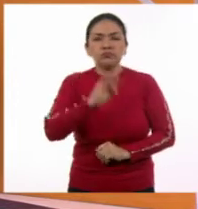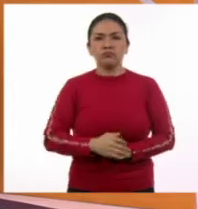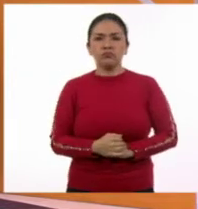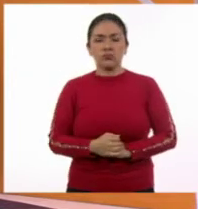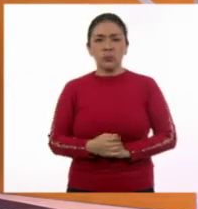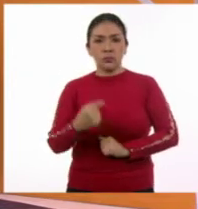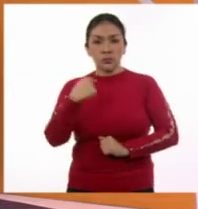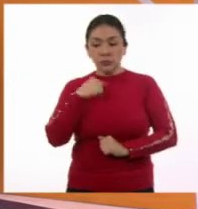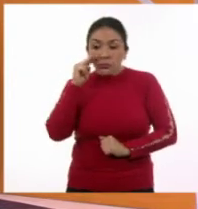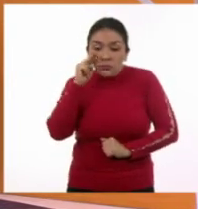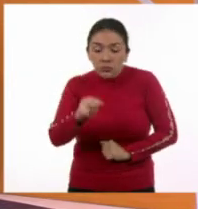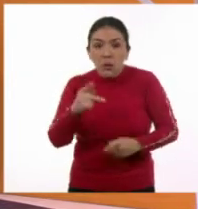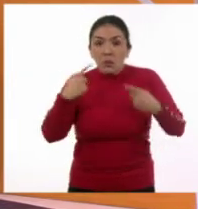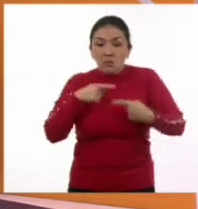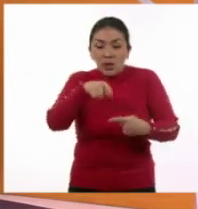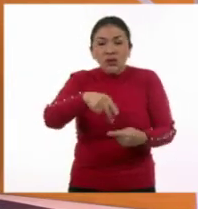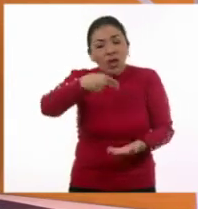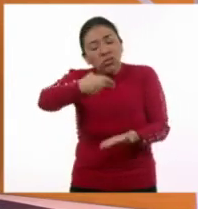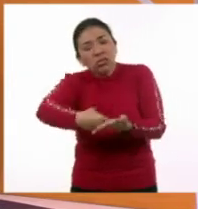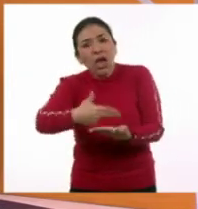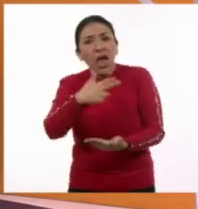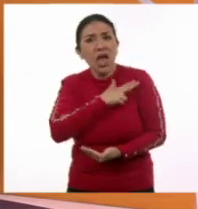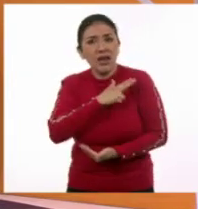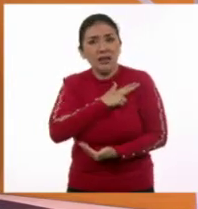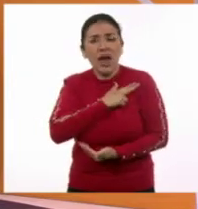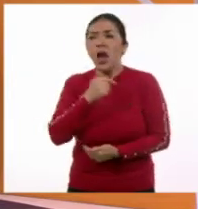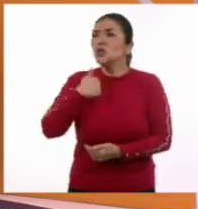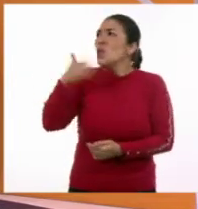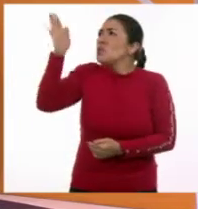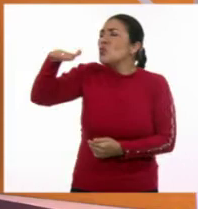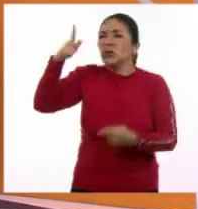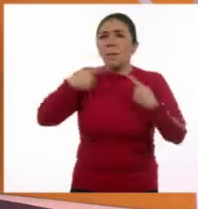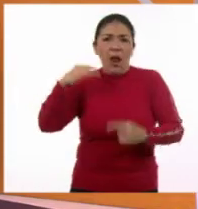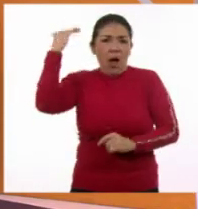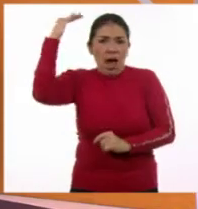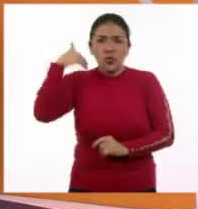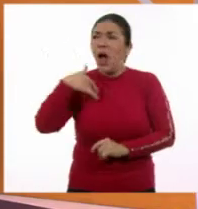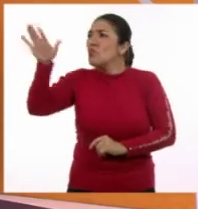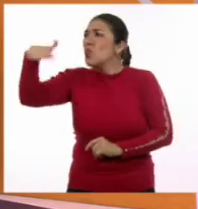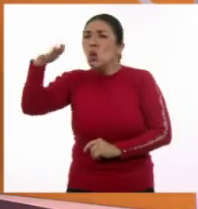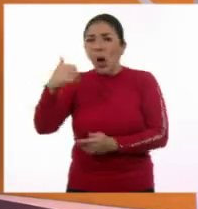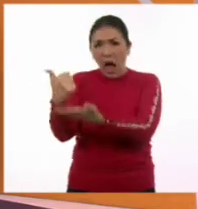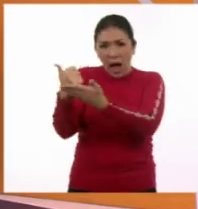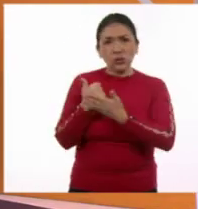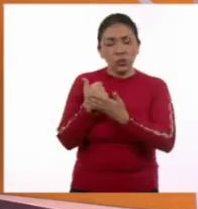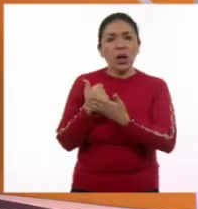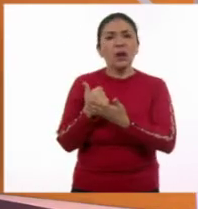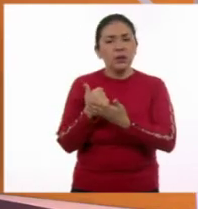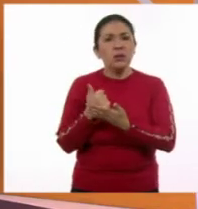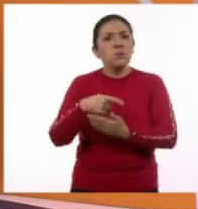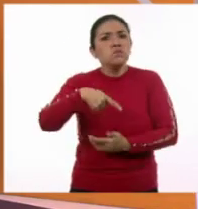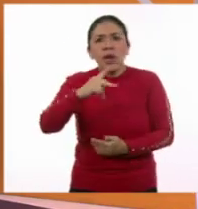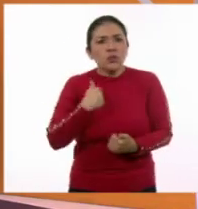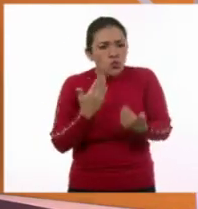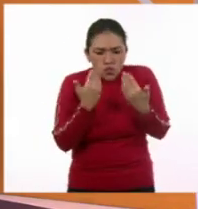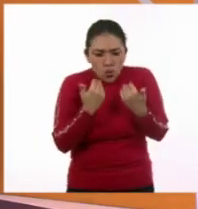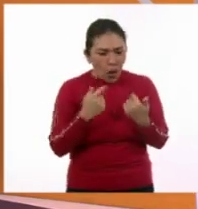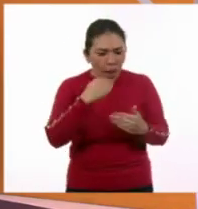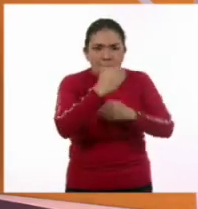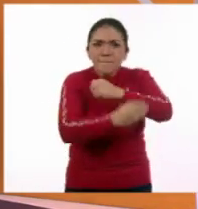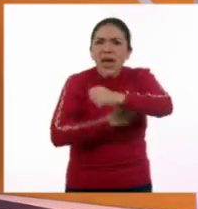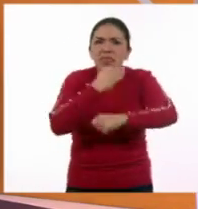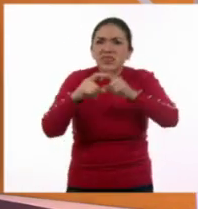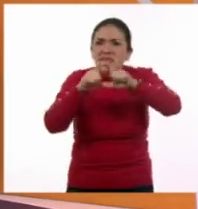estoy ante una persona que está lesionada pido ayuda a un adulto como ya dijimos y no tenemos vendas en ese